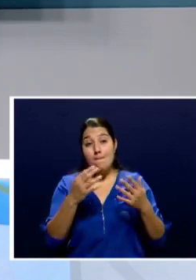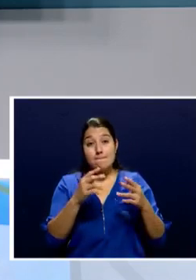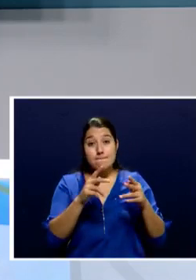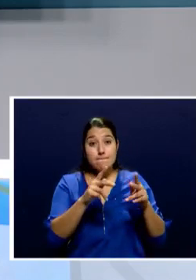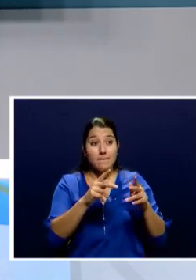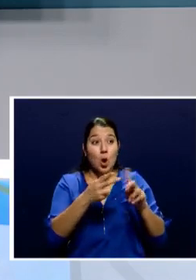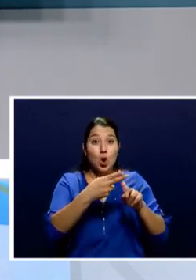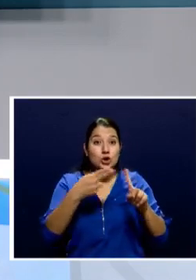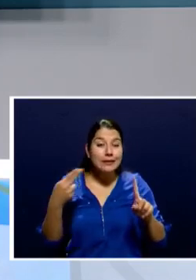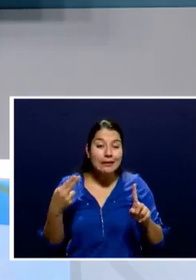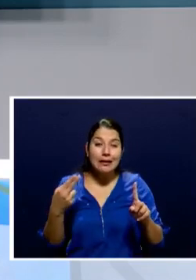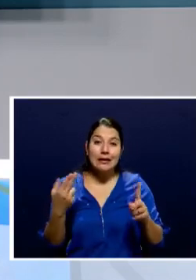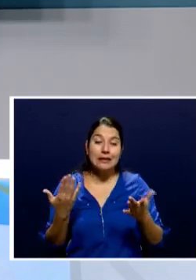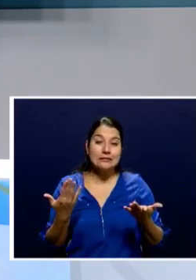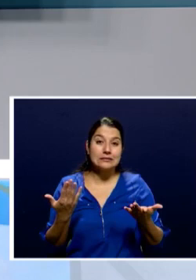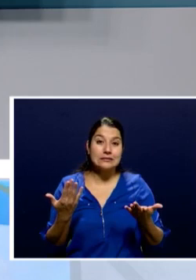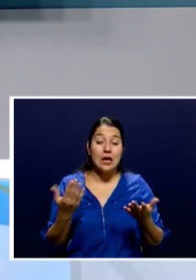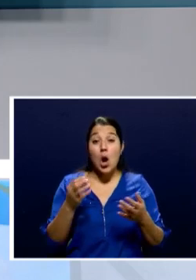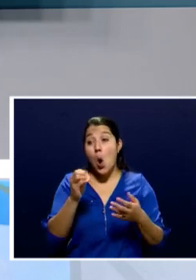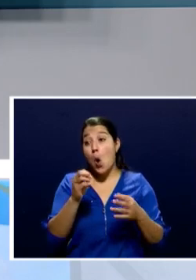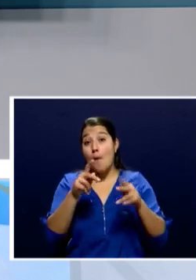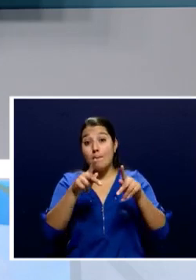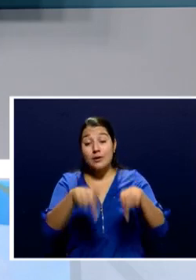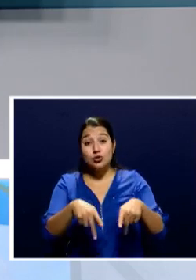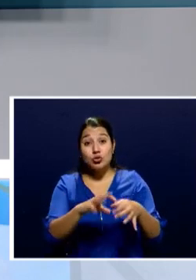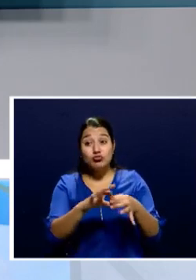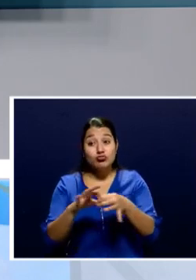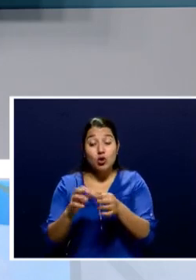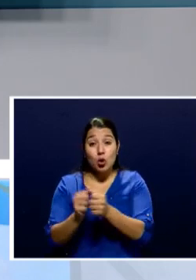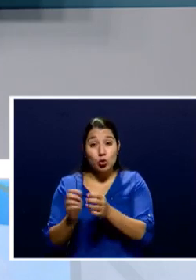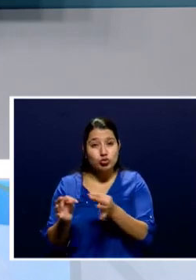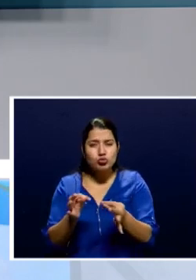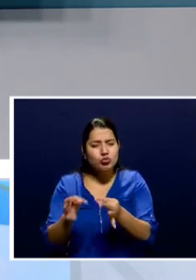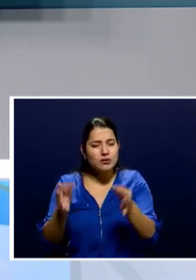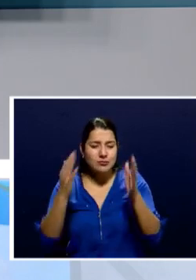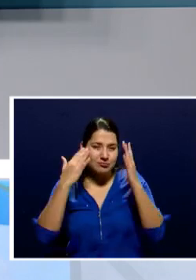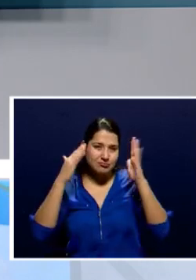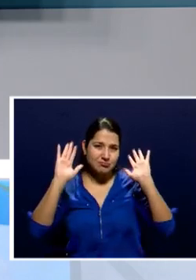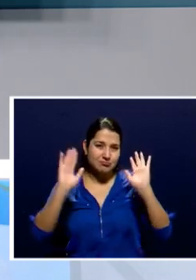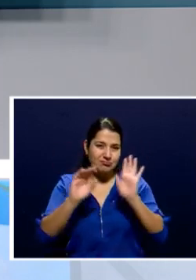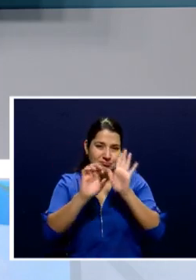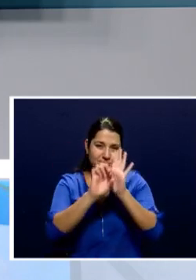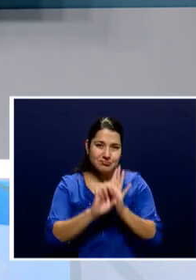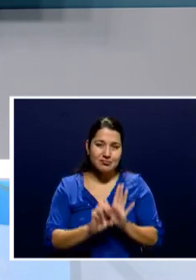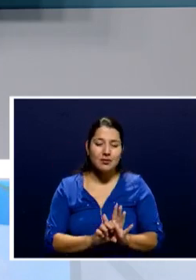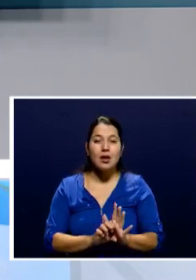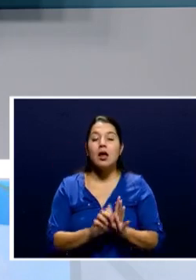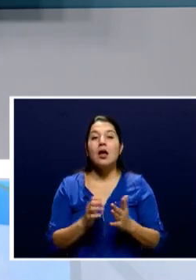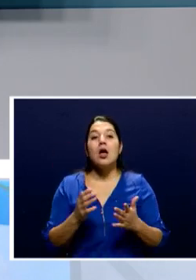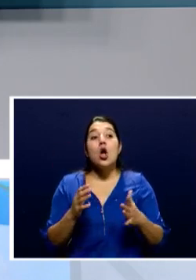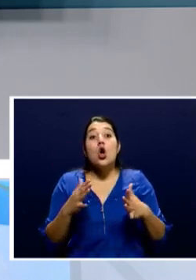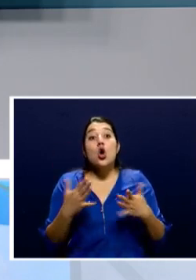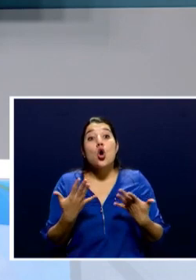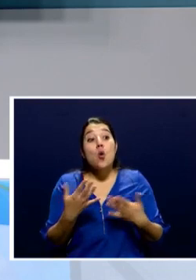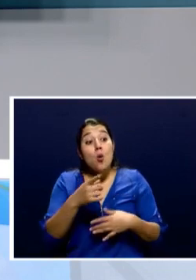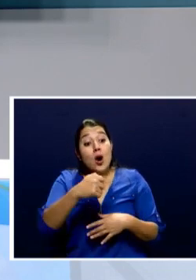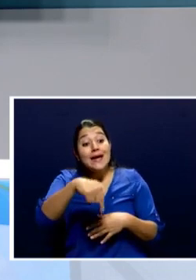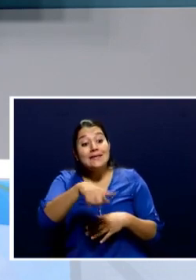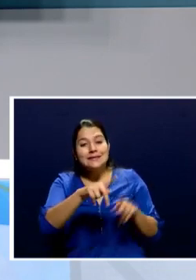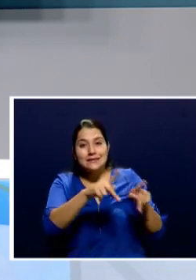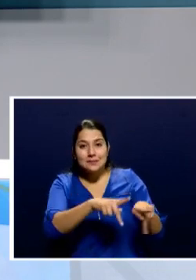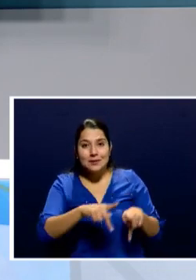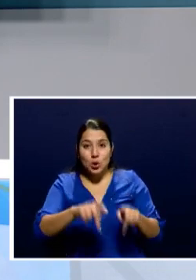los hoteles, la gente ligada al turismo, etcétera. ¿Cómo demuestran que su